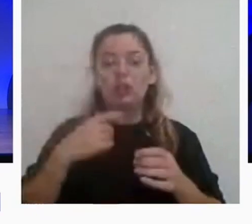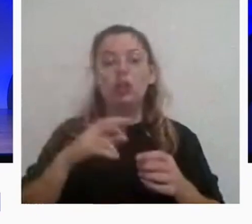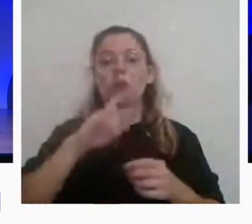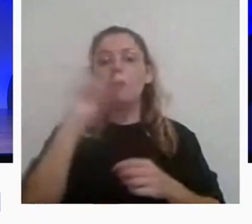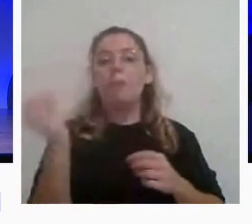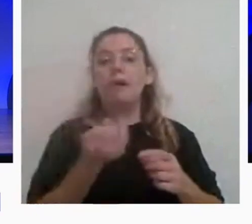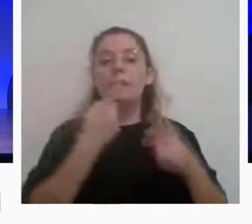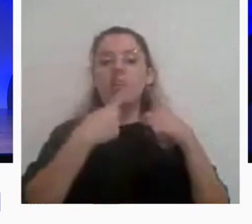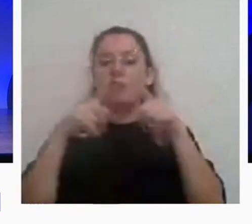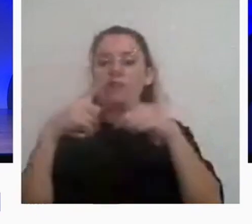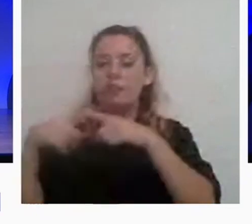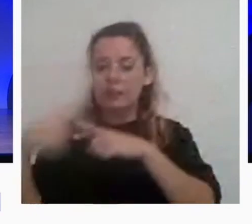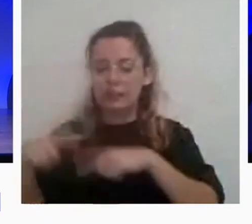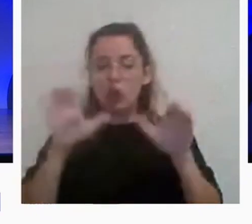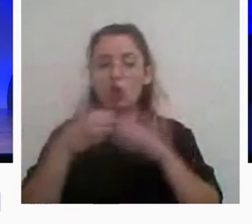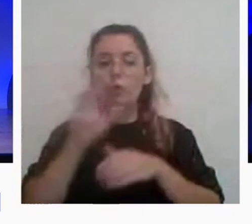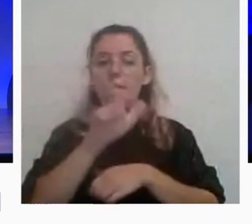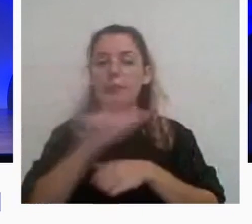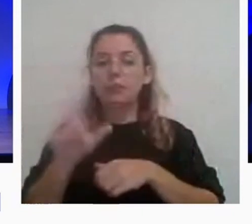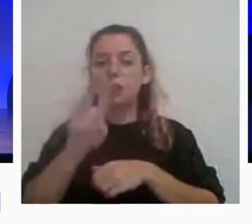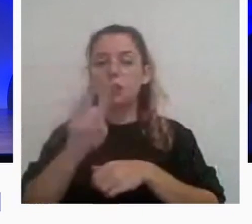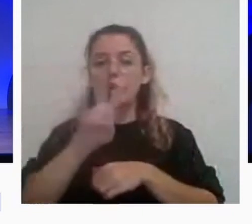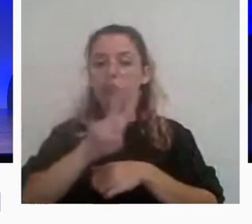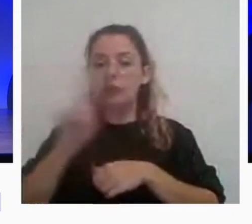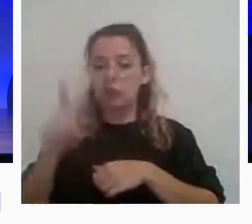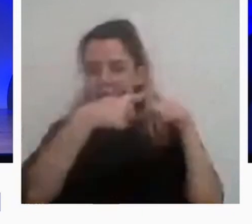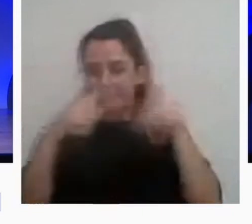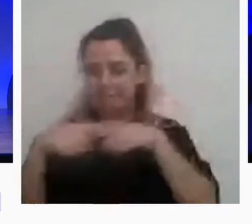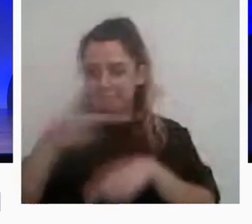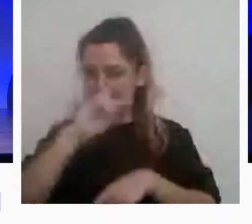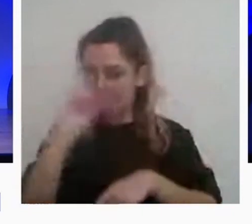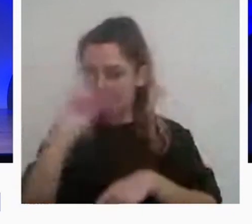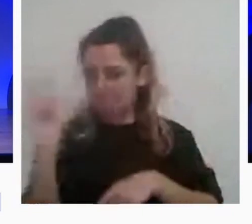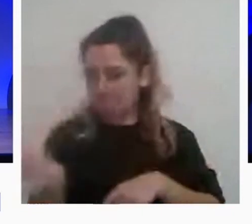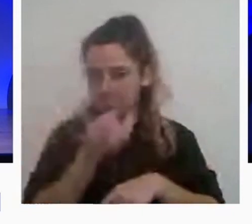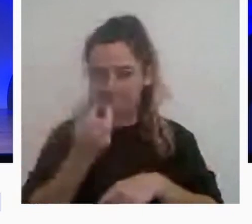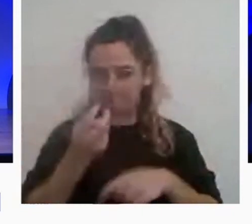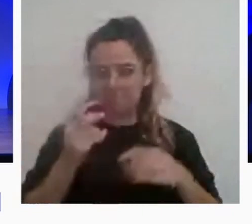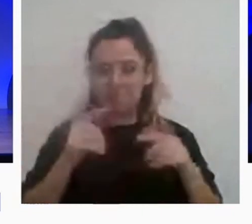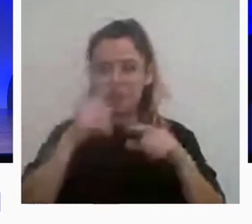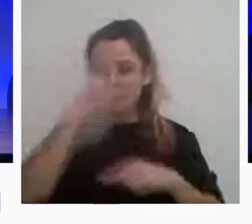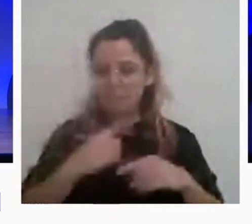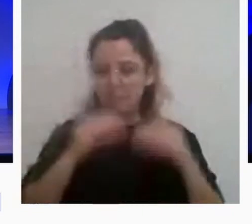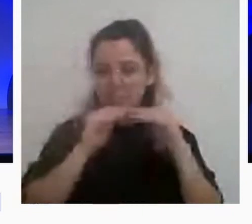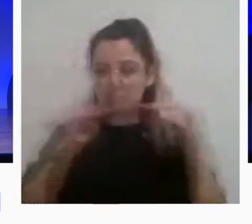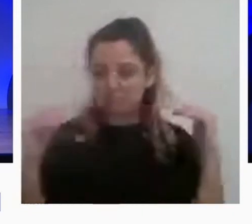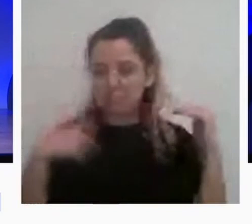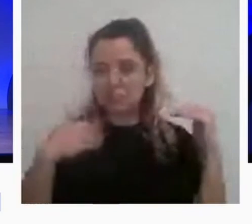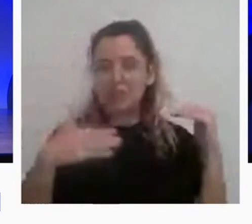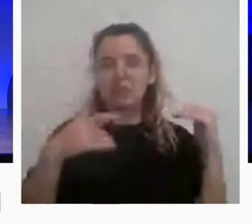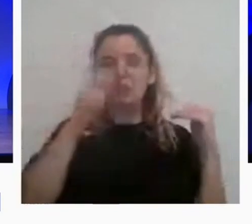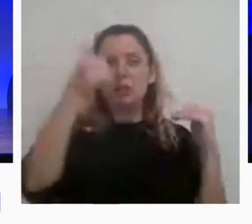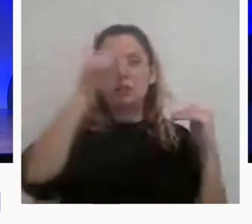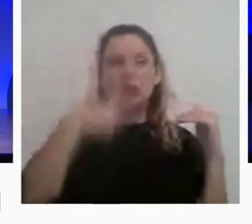grupo de 21 personas de todos los perfiles, equilibrado, personas de un señor de 84 años, un psiquiatra